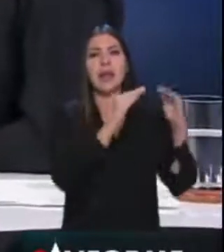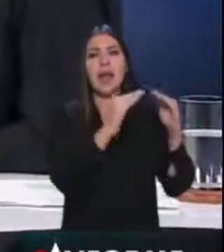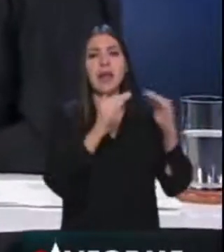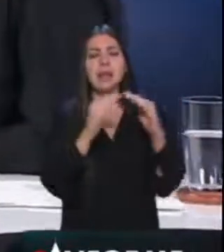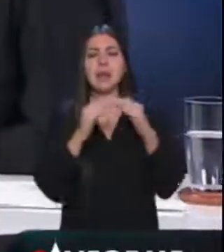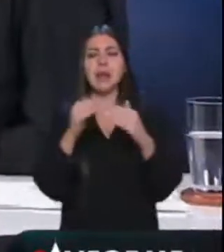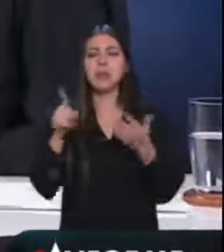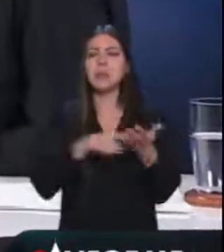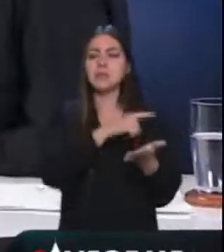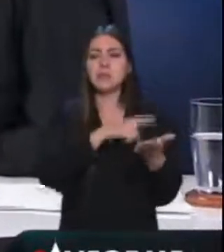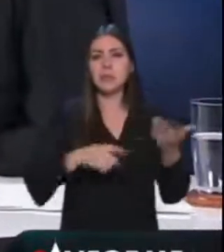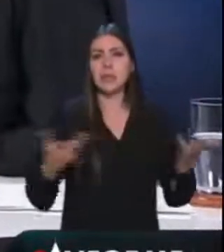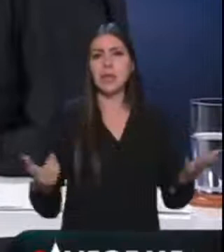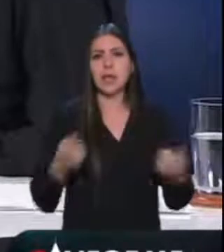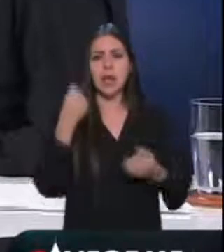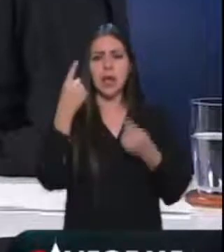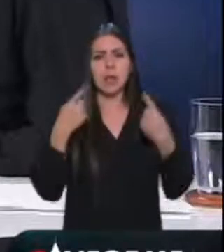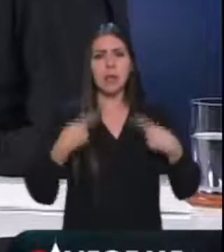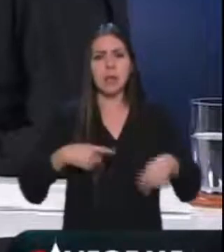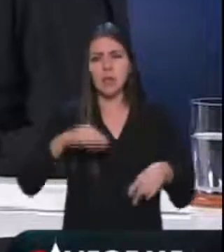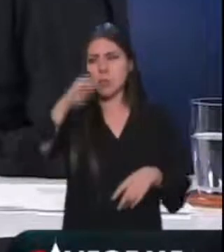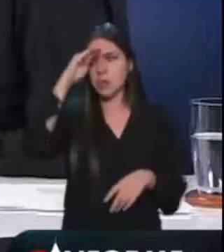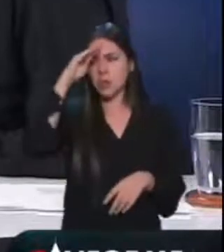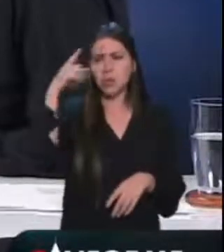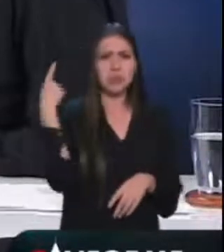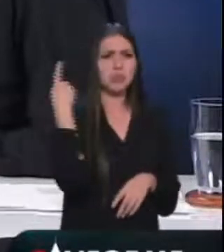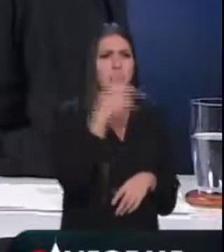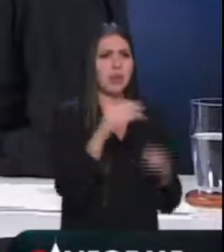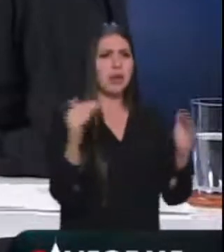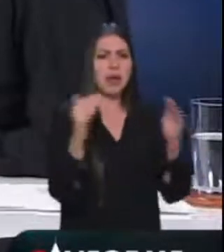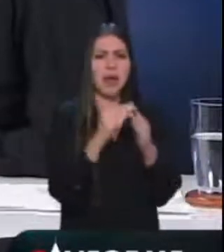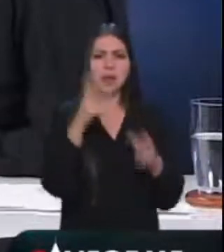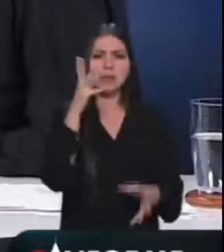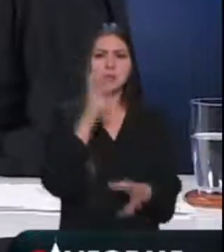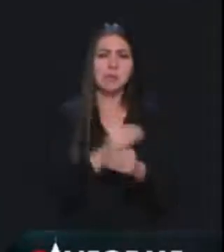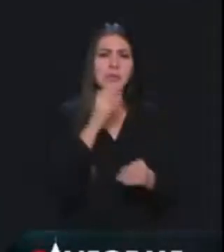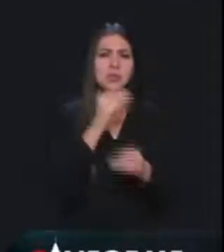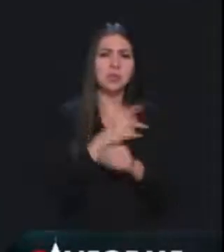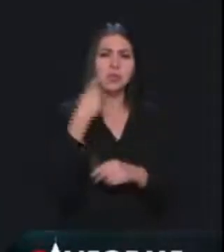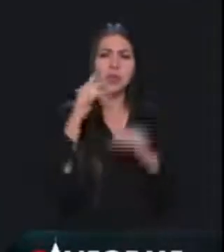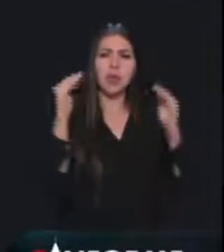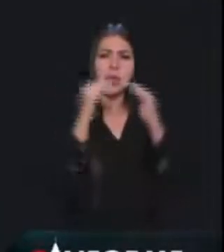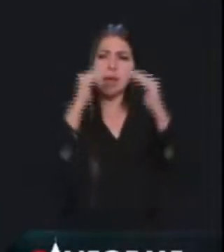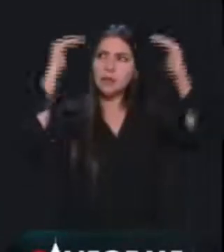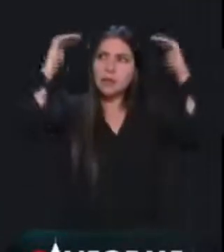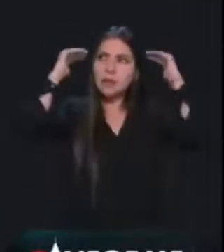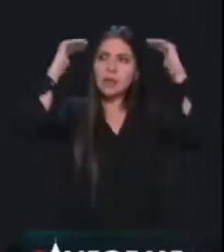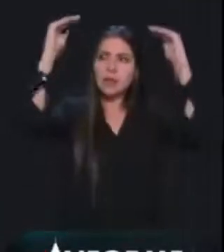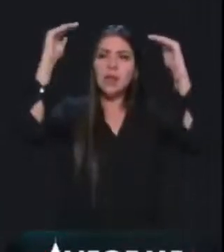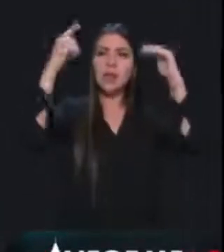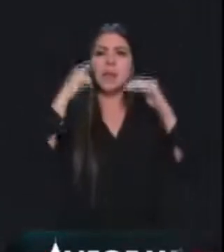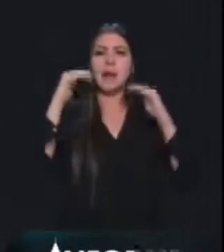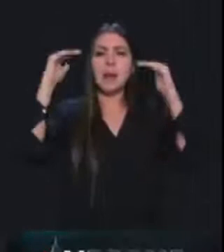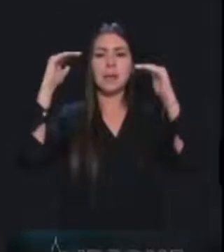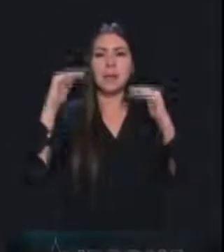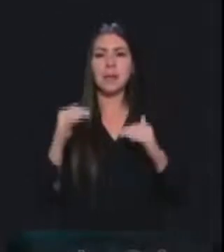que sí ha apostado ya para tener sus celdas a nivel de su casa, es decir, celdas solo para consumo directo y para bajar el servicio de luz, pero ya no